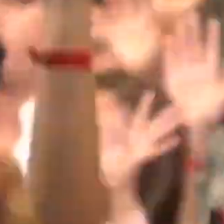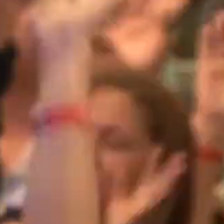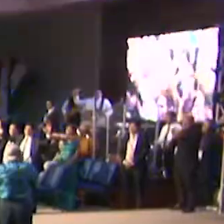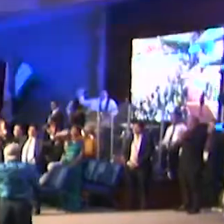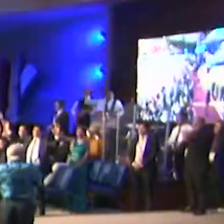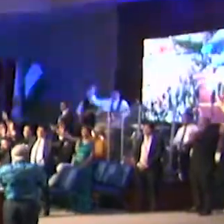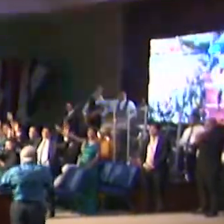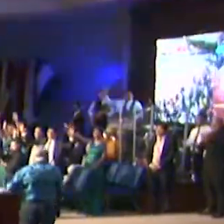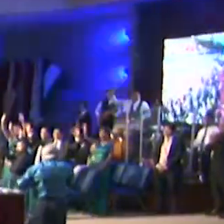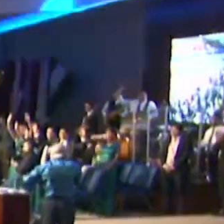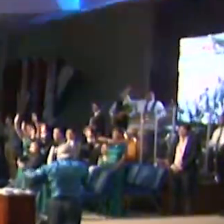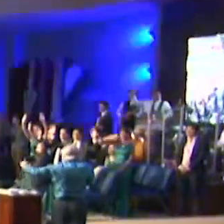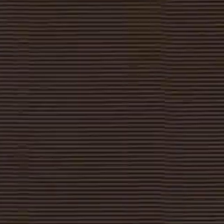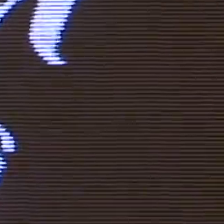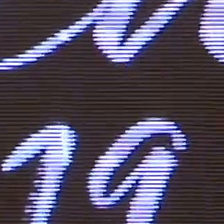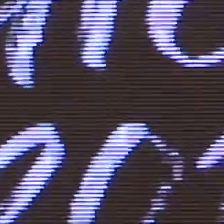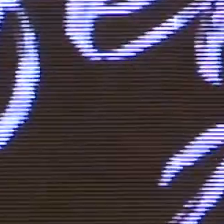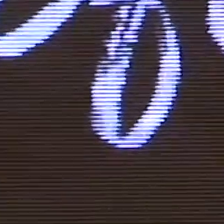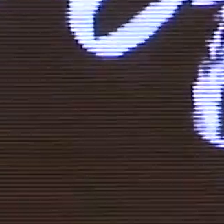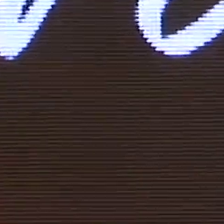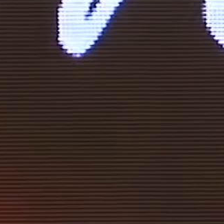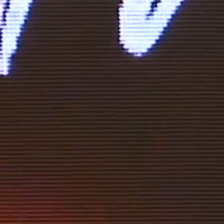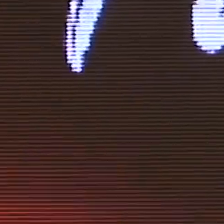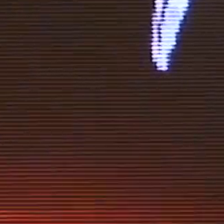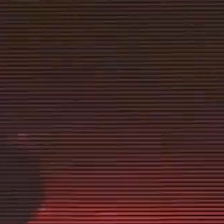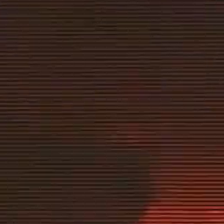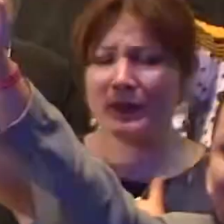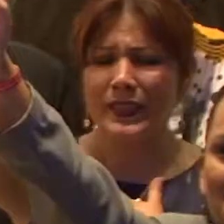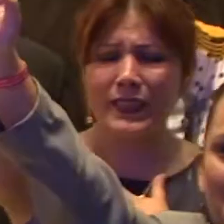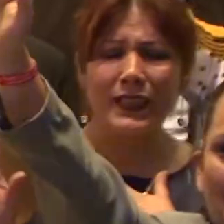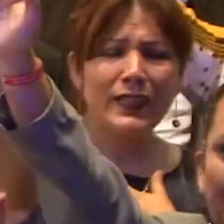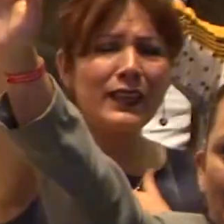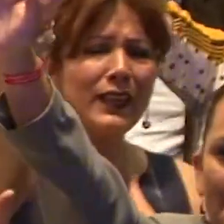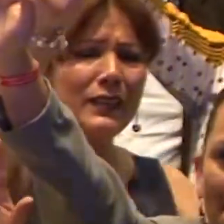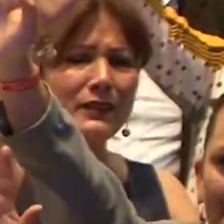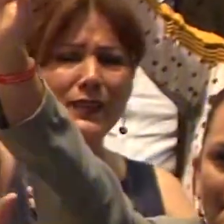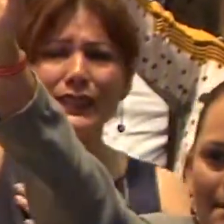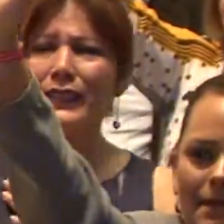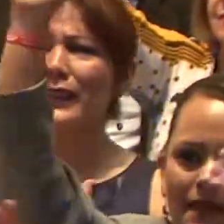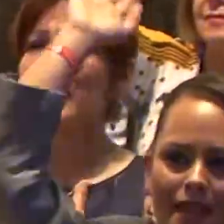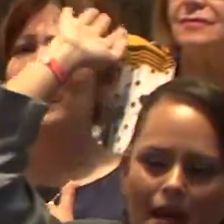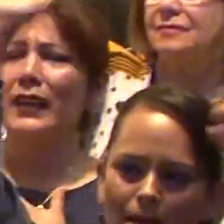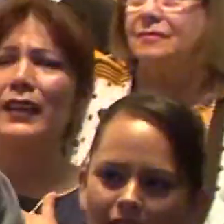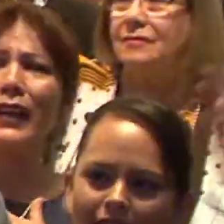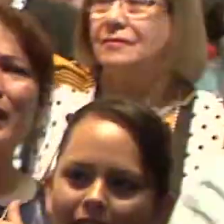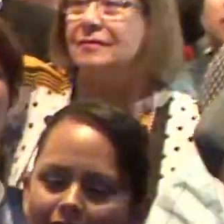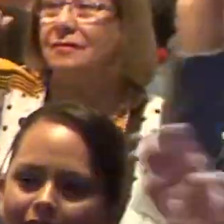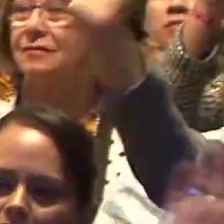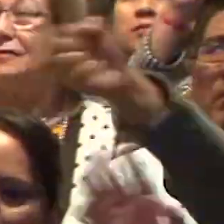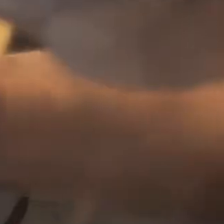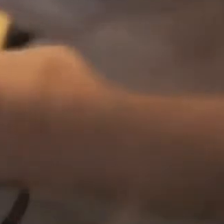Como en los días de Elías, como en los días de Eliseo. Mujeres, prepárense, porque lo mejor de Dios viene para